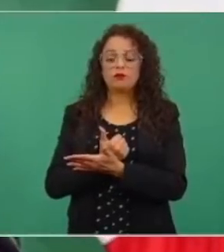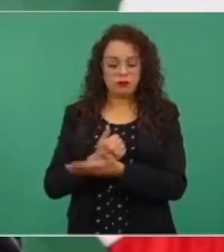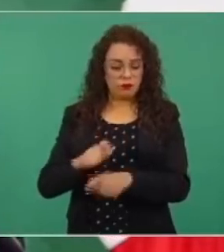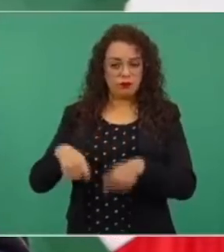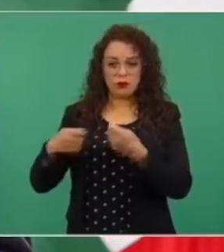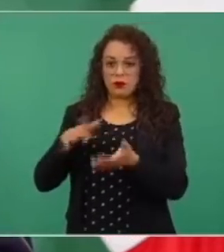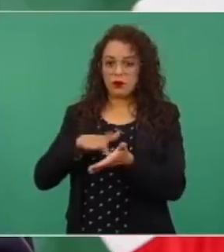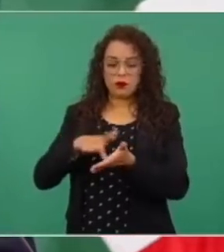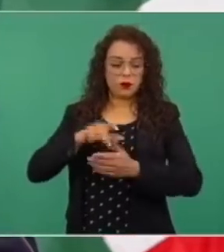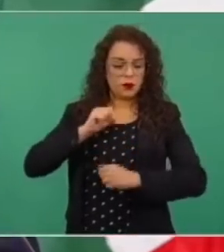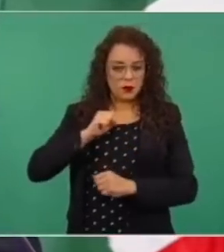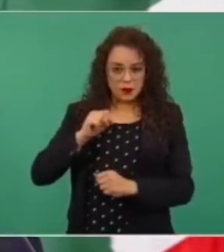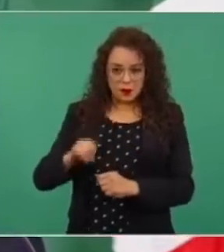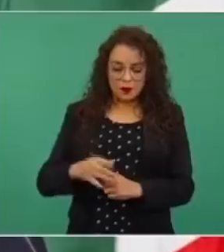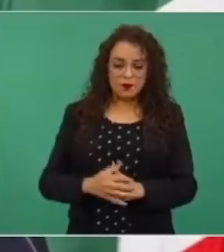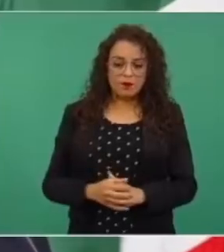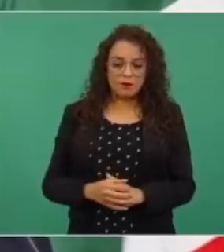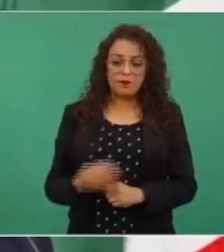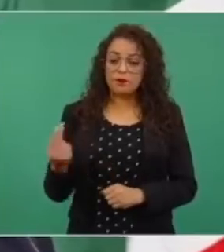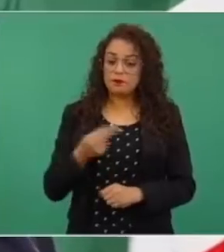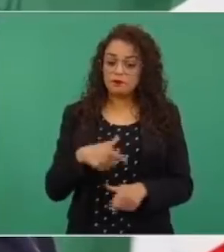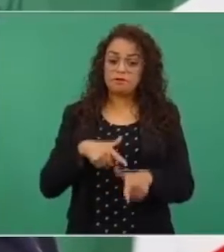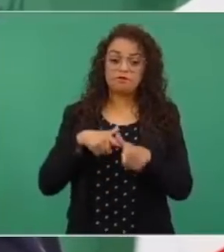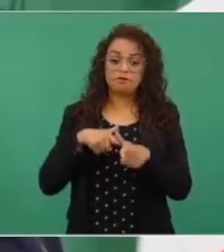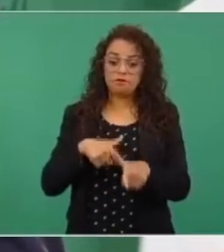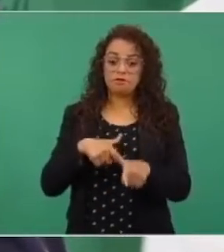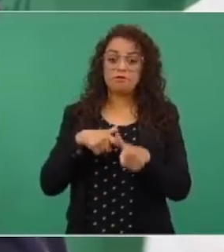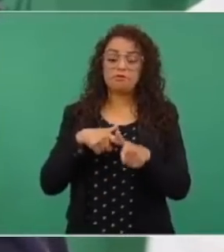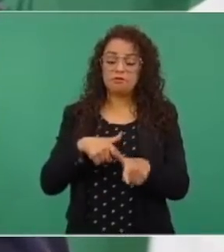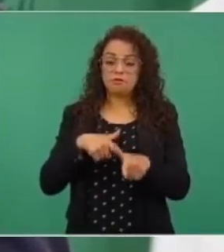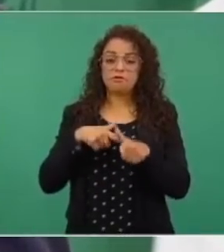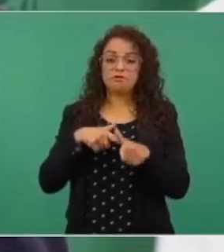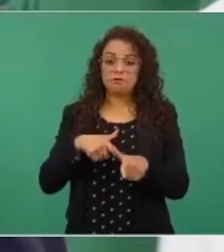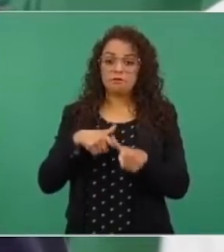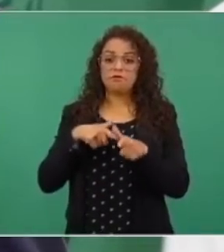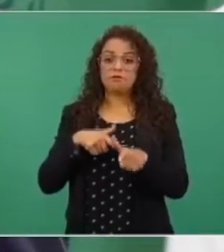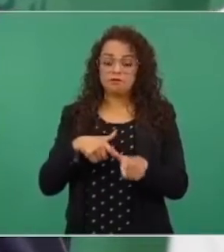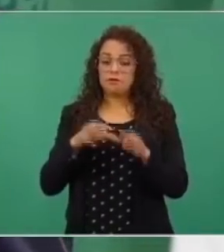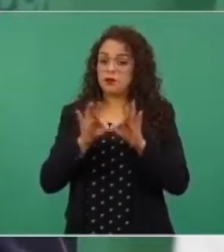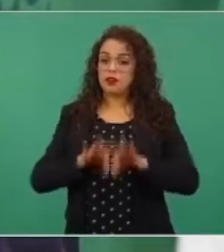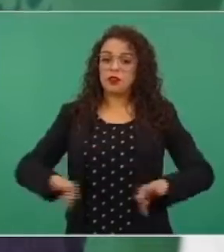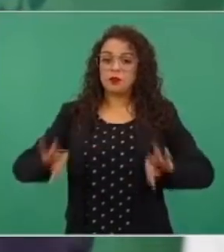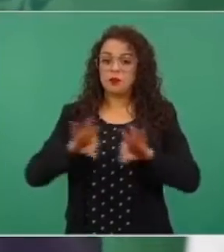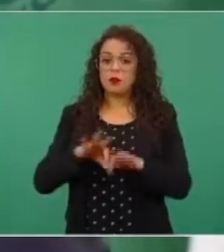Tenemos que continuar garantizando la paz, la tranquilidad.